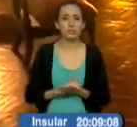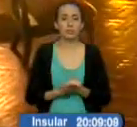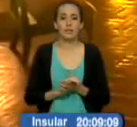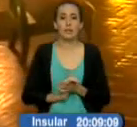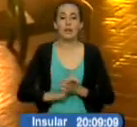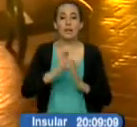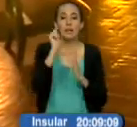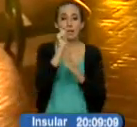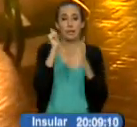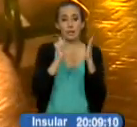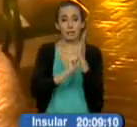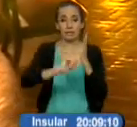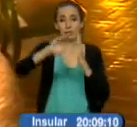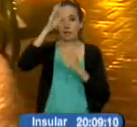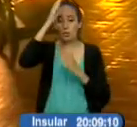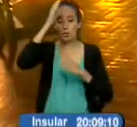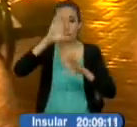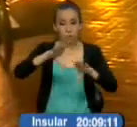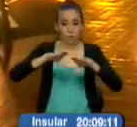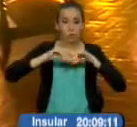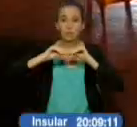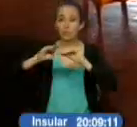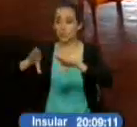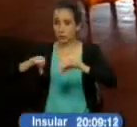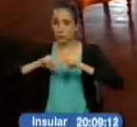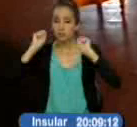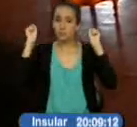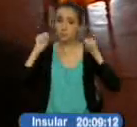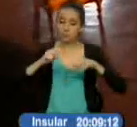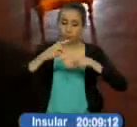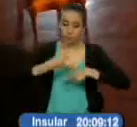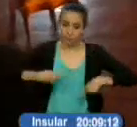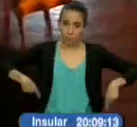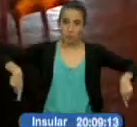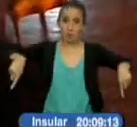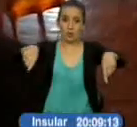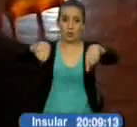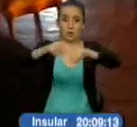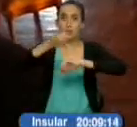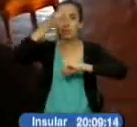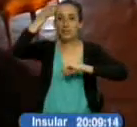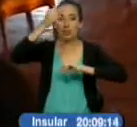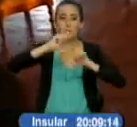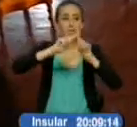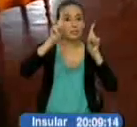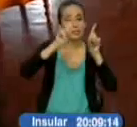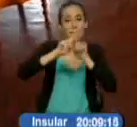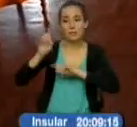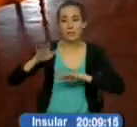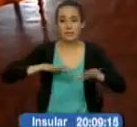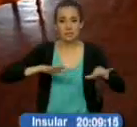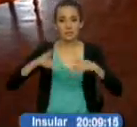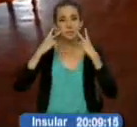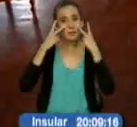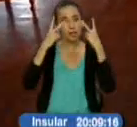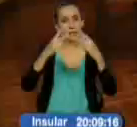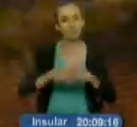agenda cultural tuvo buena acogida entre la ciudadanía, que se dio cita en la Plaza Grande para observar las diferentes actividades.